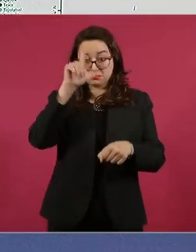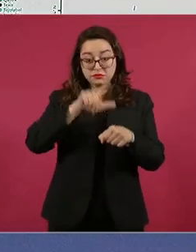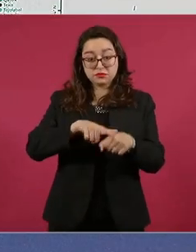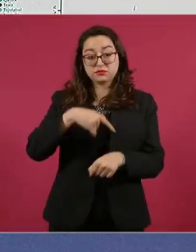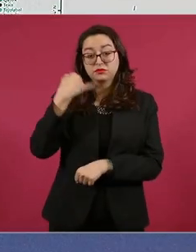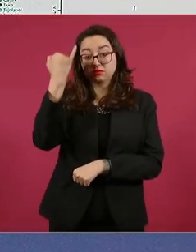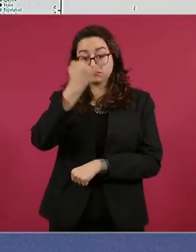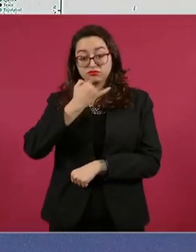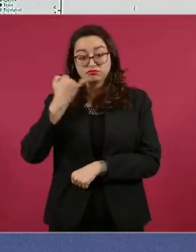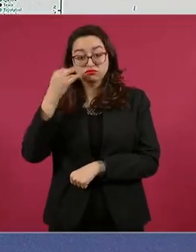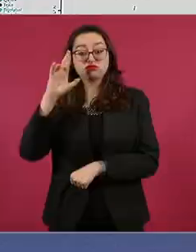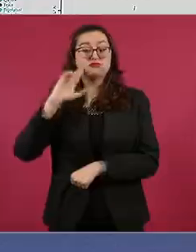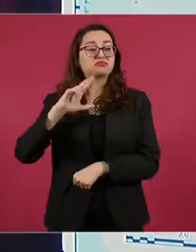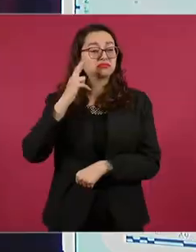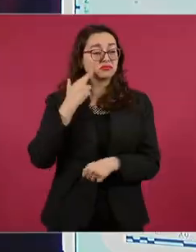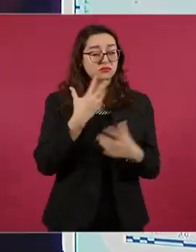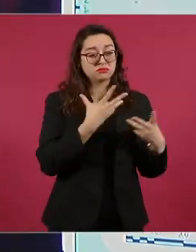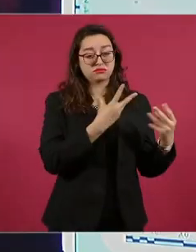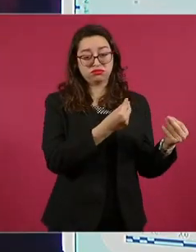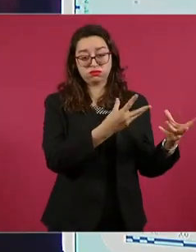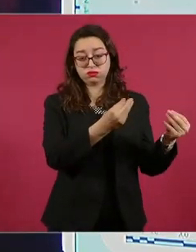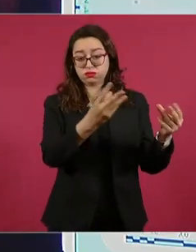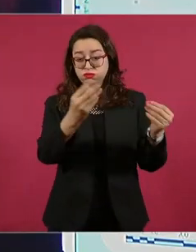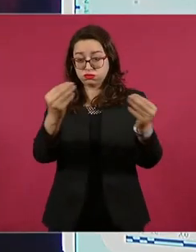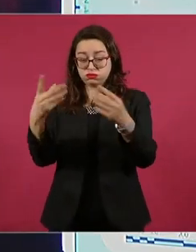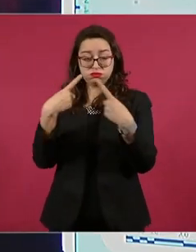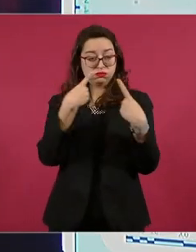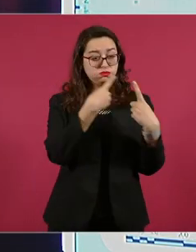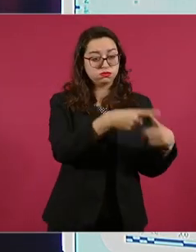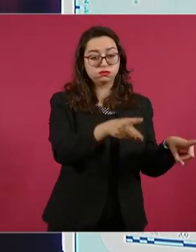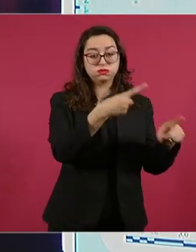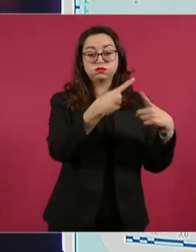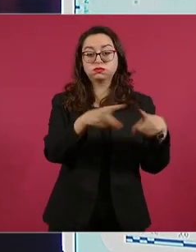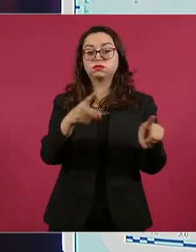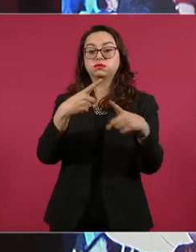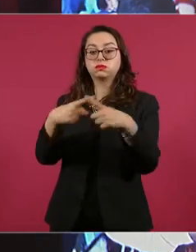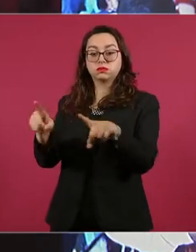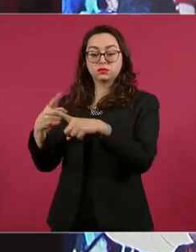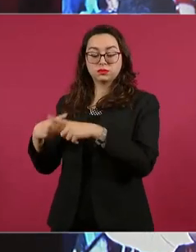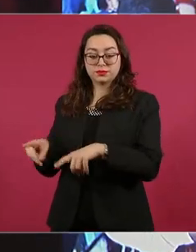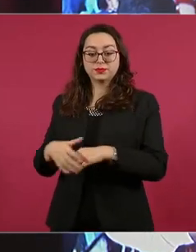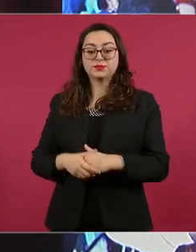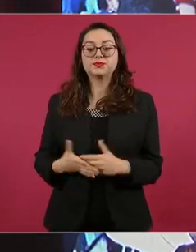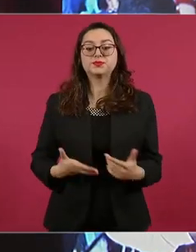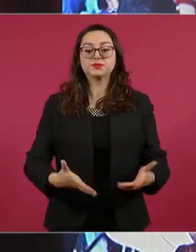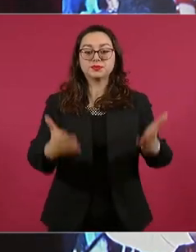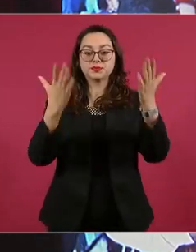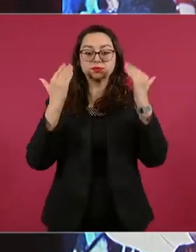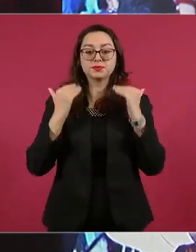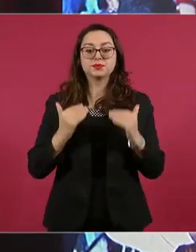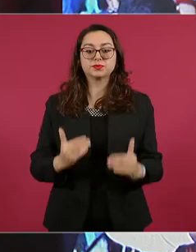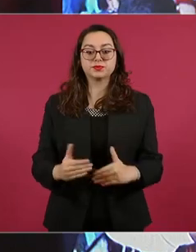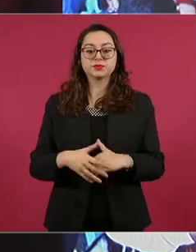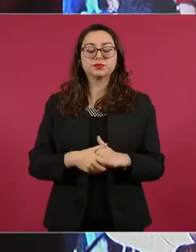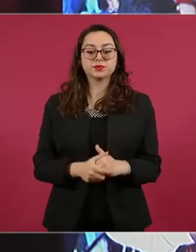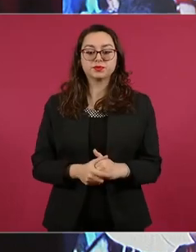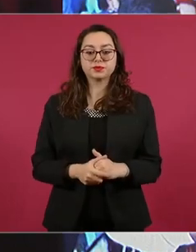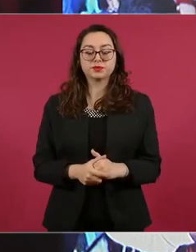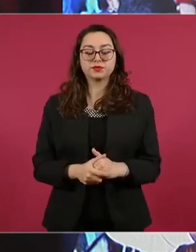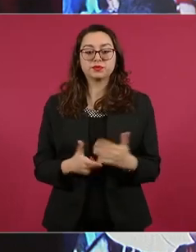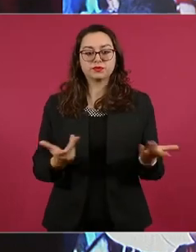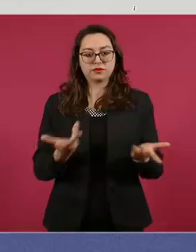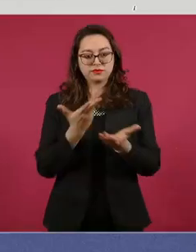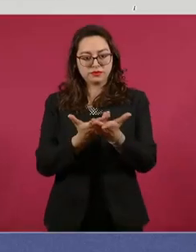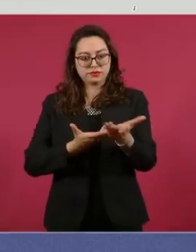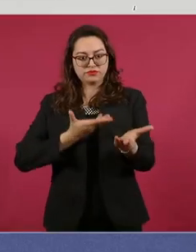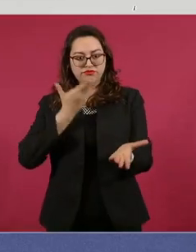lingüística, étnica de nuestro país. Y en la siguiente lámina, la piedra angular de la